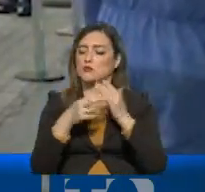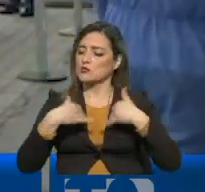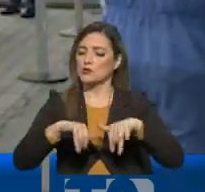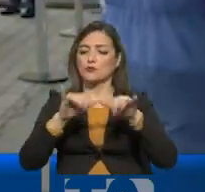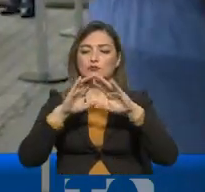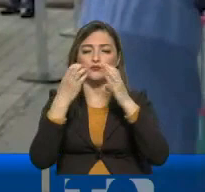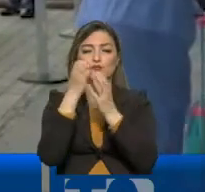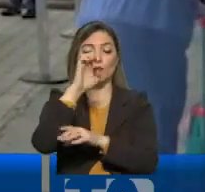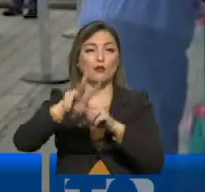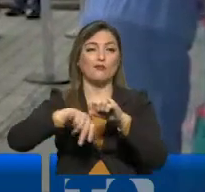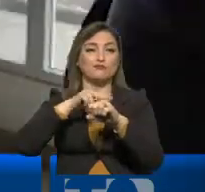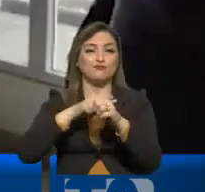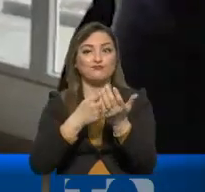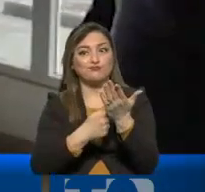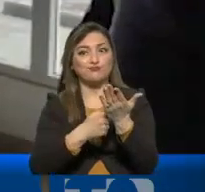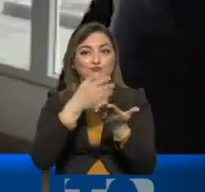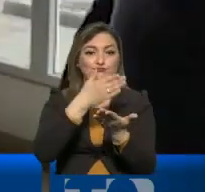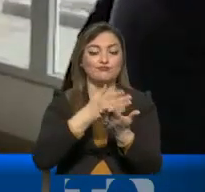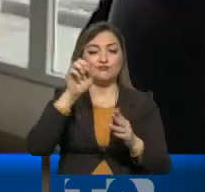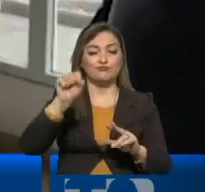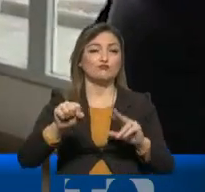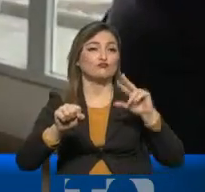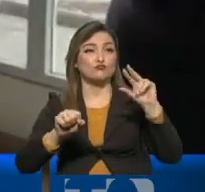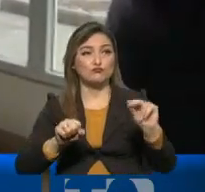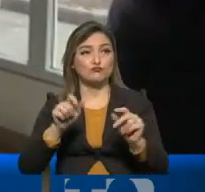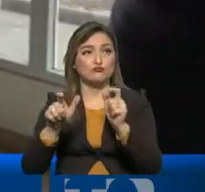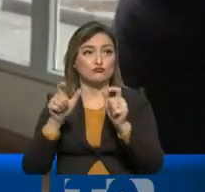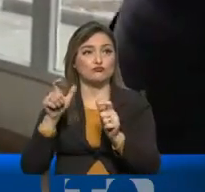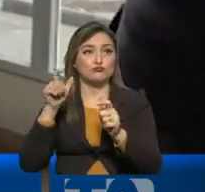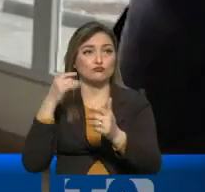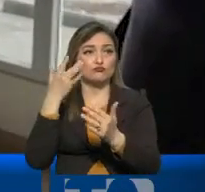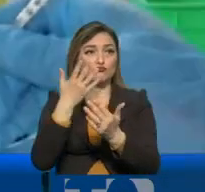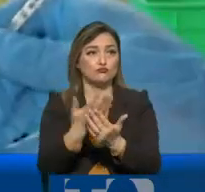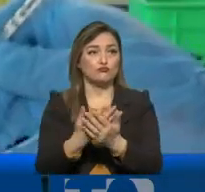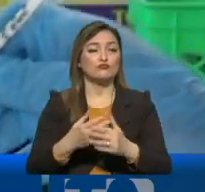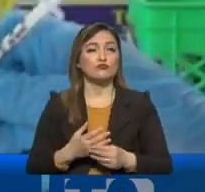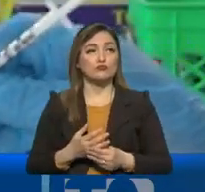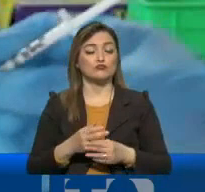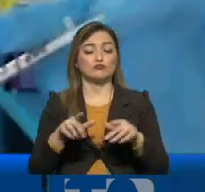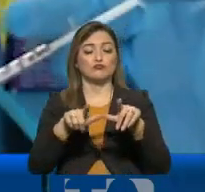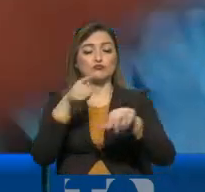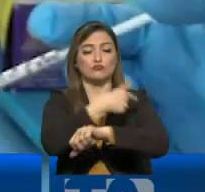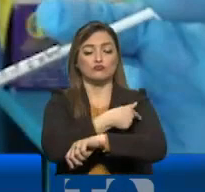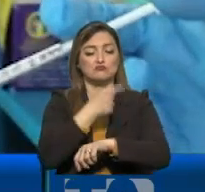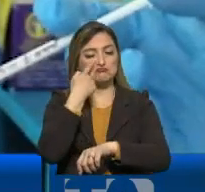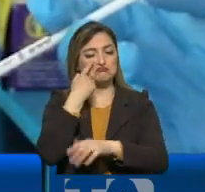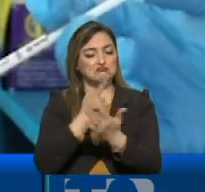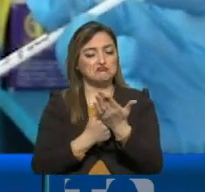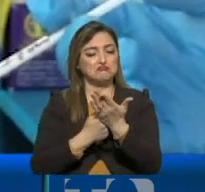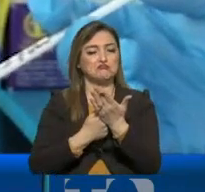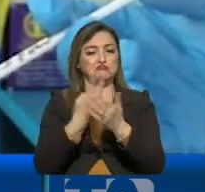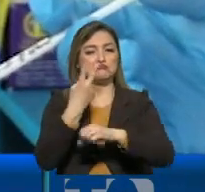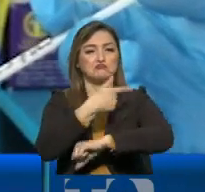COE analizará si se suspende esta medida para las personas que presenten un certificado de vacunación con las